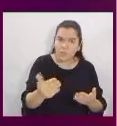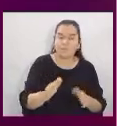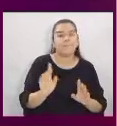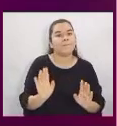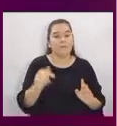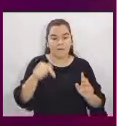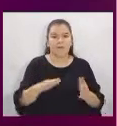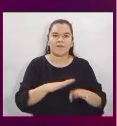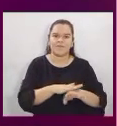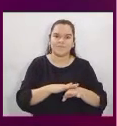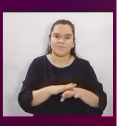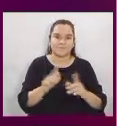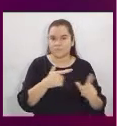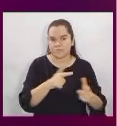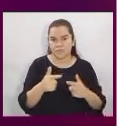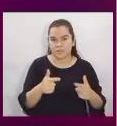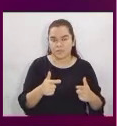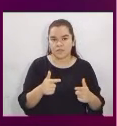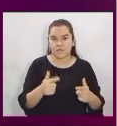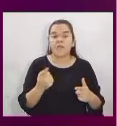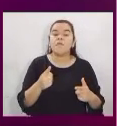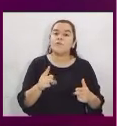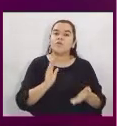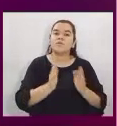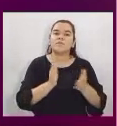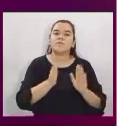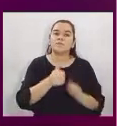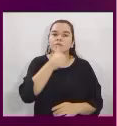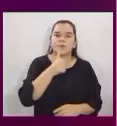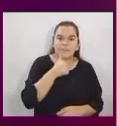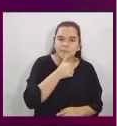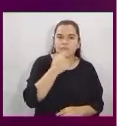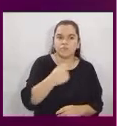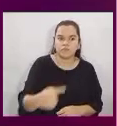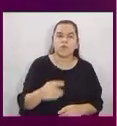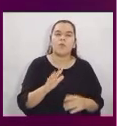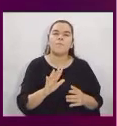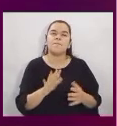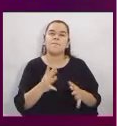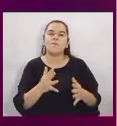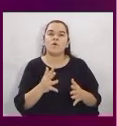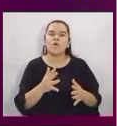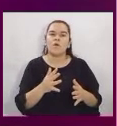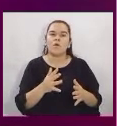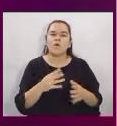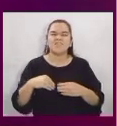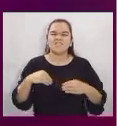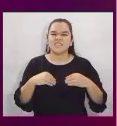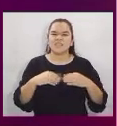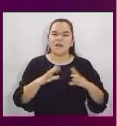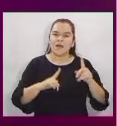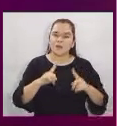el tratamiento por el momento no es curativo, pero que puede haber tratamientos farmacológicos que actúen